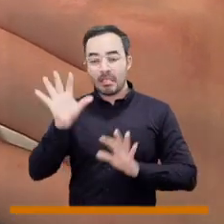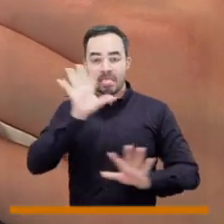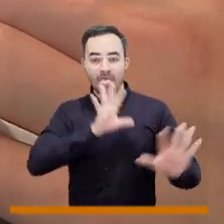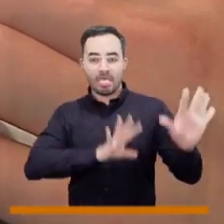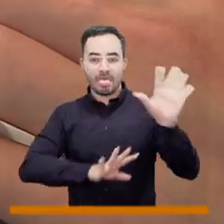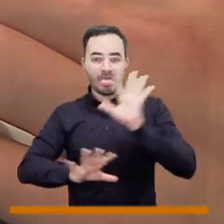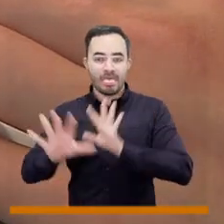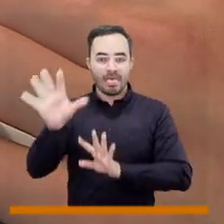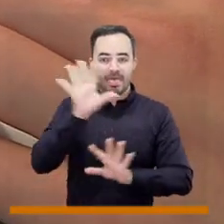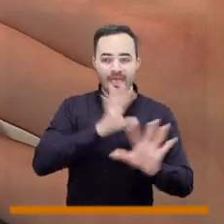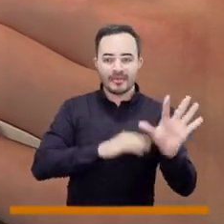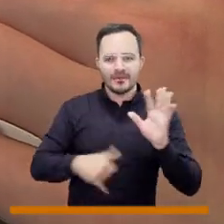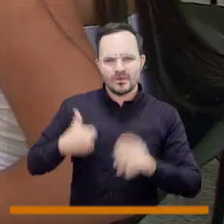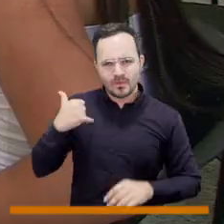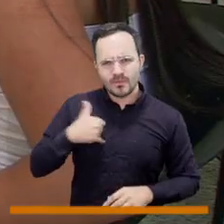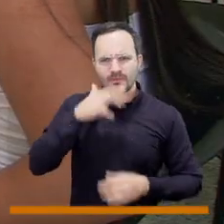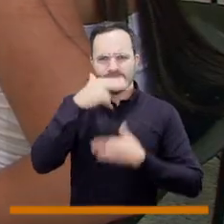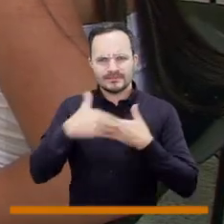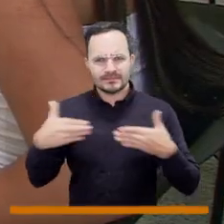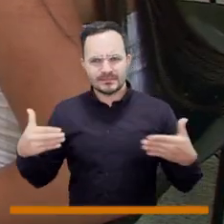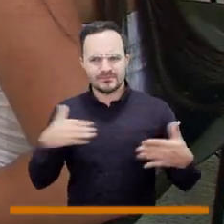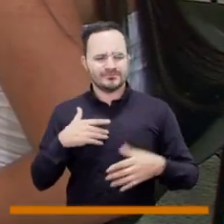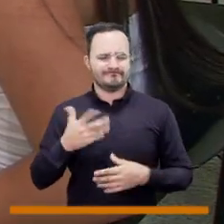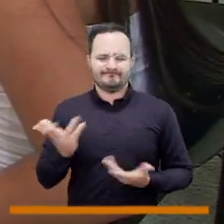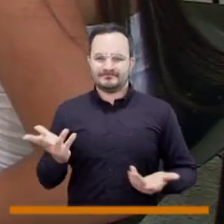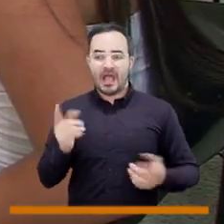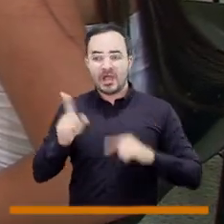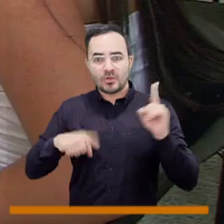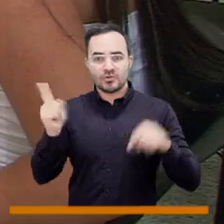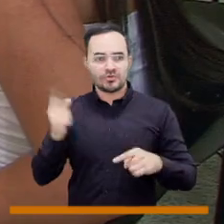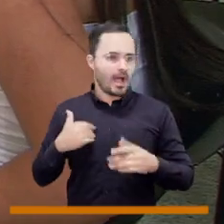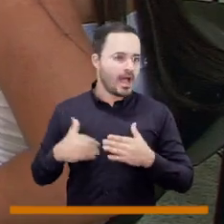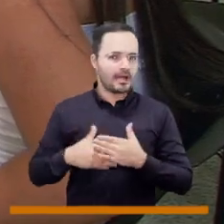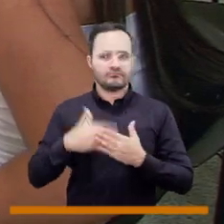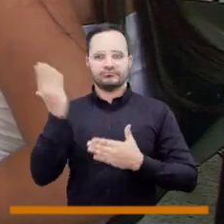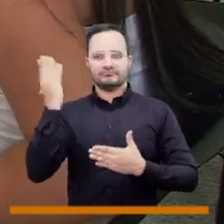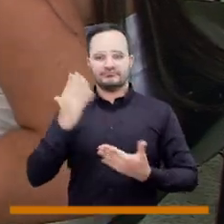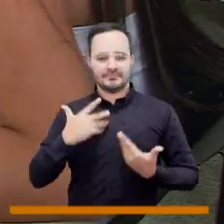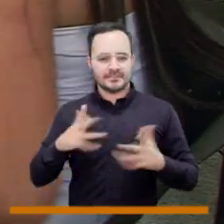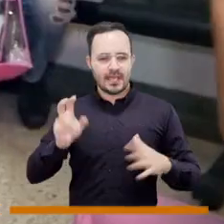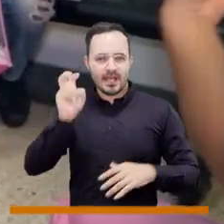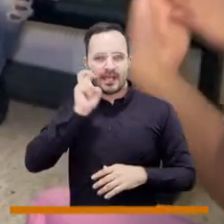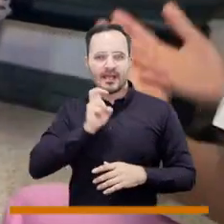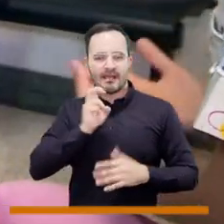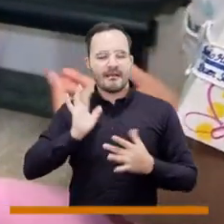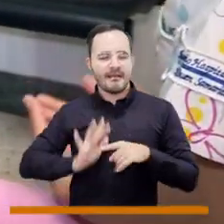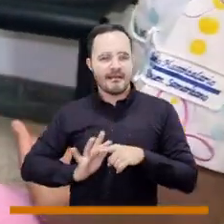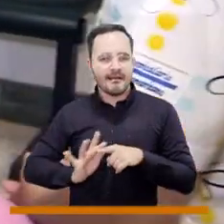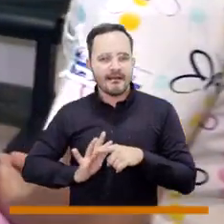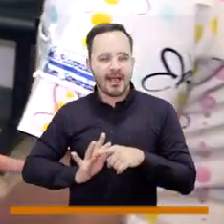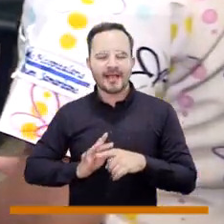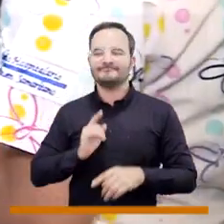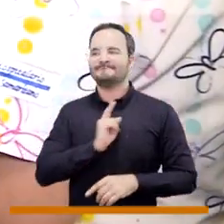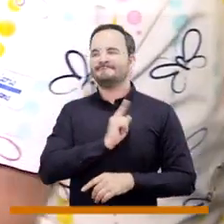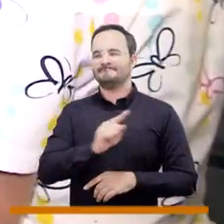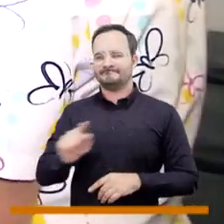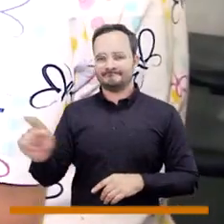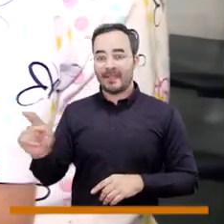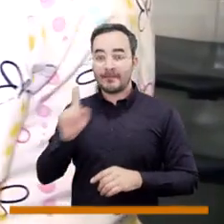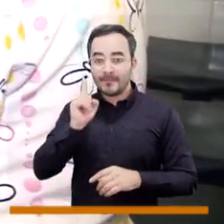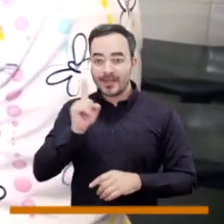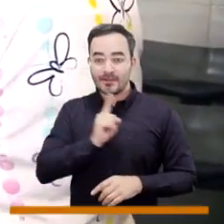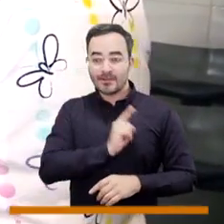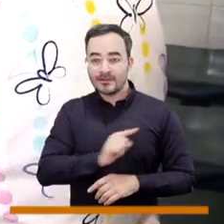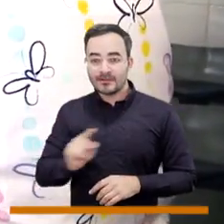muchos jóvenes, en muchos niños, al iniciar su actividad sexual, y lamentablemente